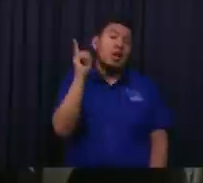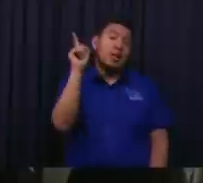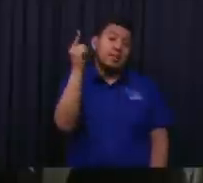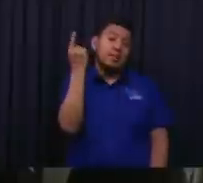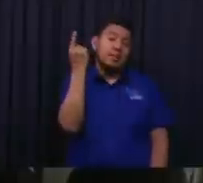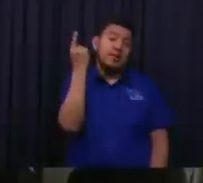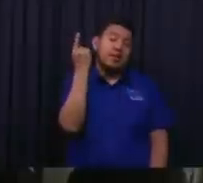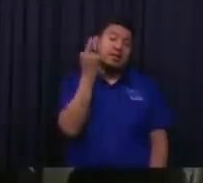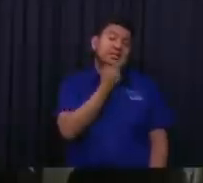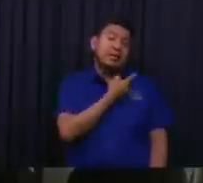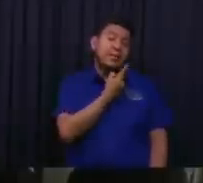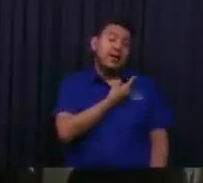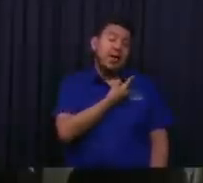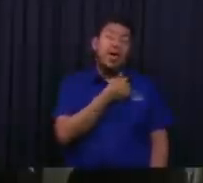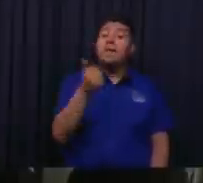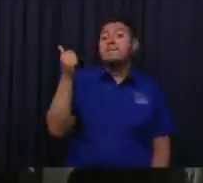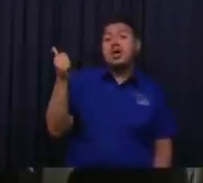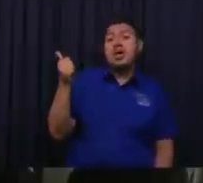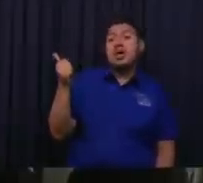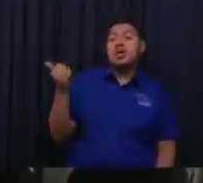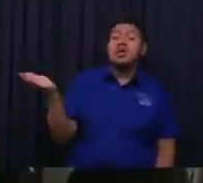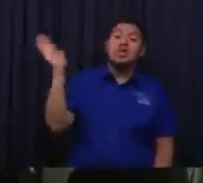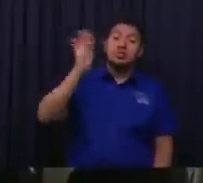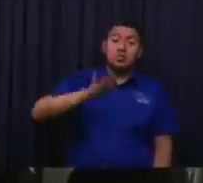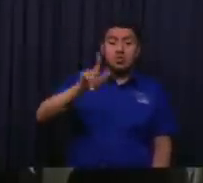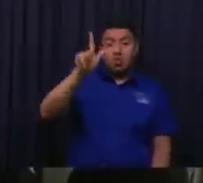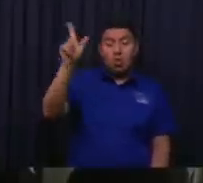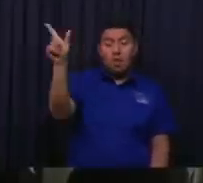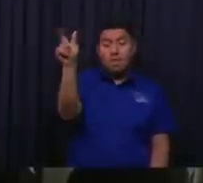pasaría regular, pero ya después de un mes,